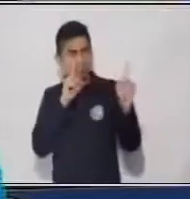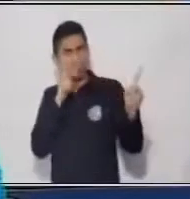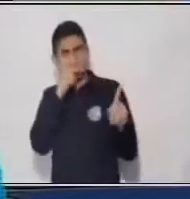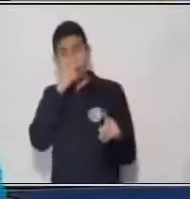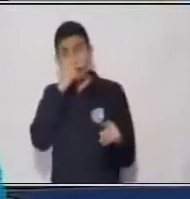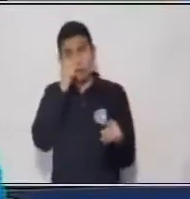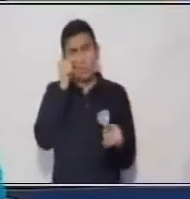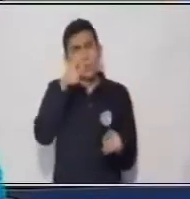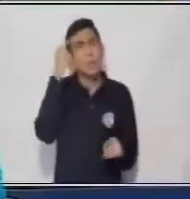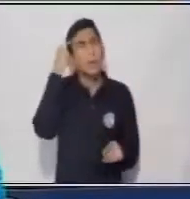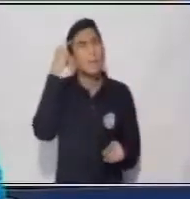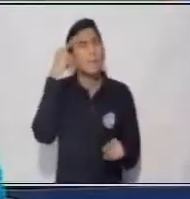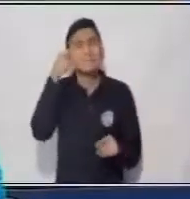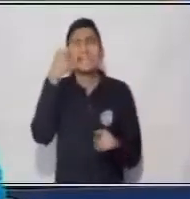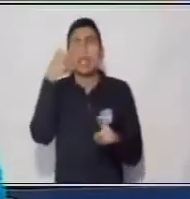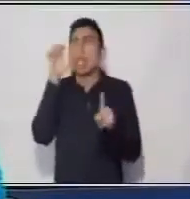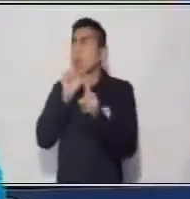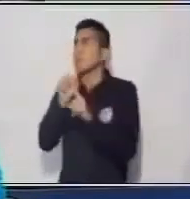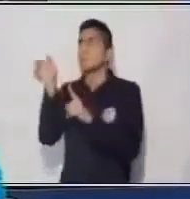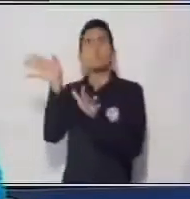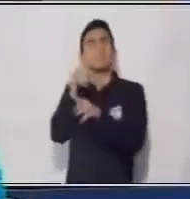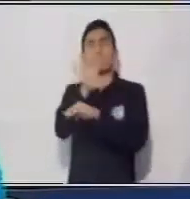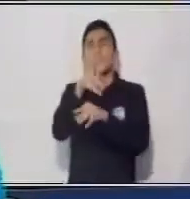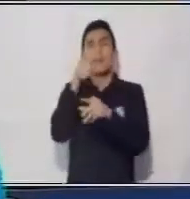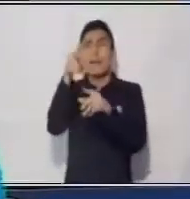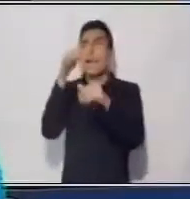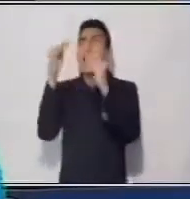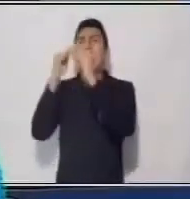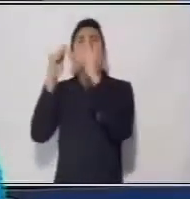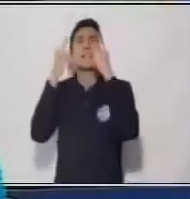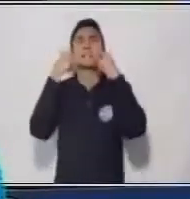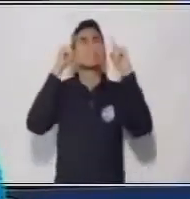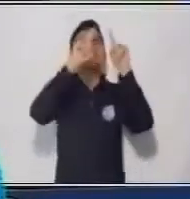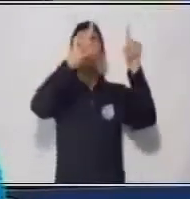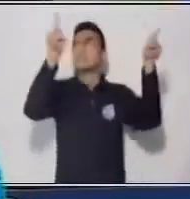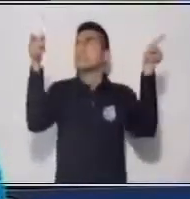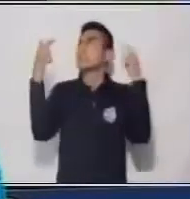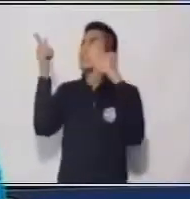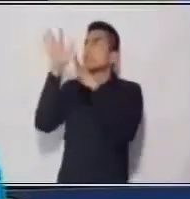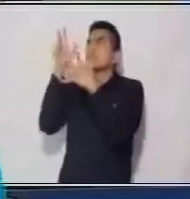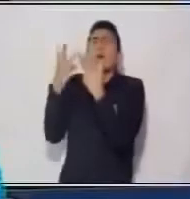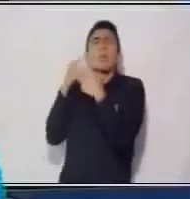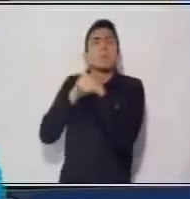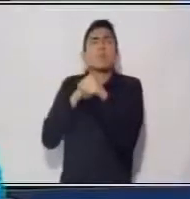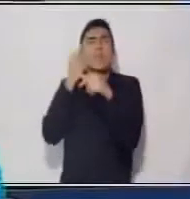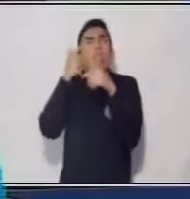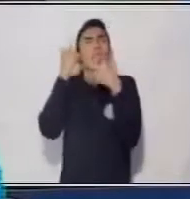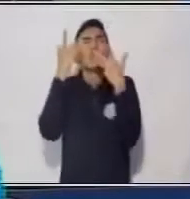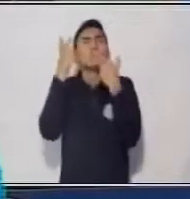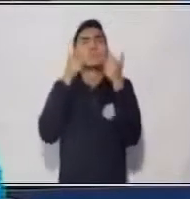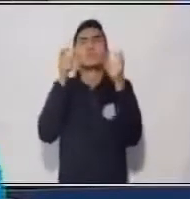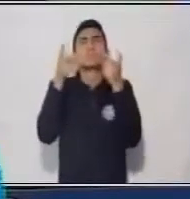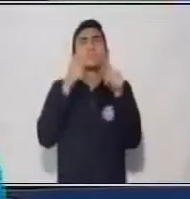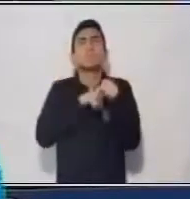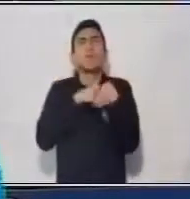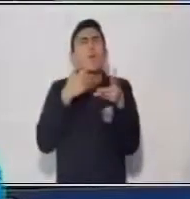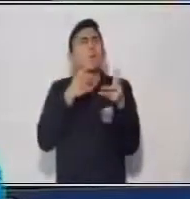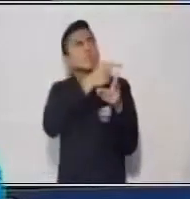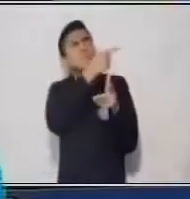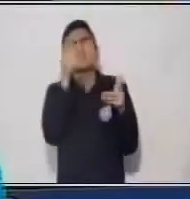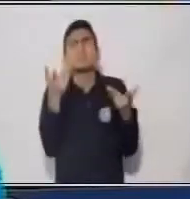Piensa por un momento, observa en tu casa si hay algo por ahí pegadito a la mano que puedas pensar que también es el